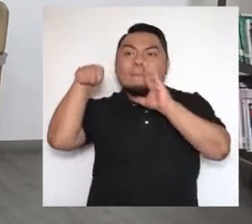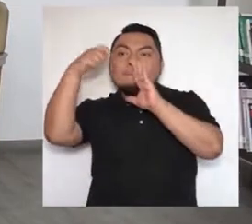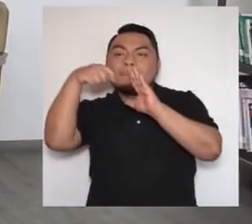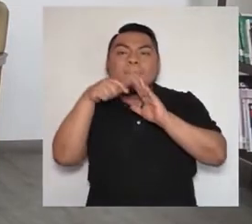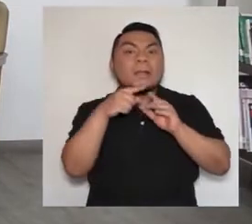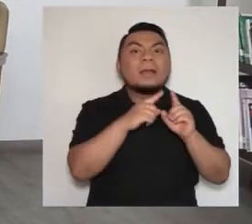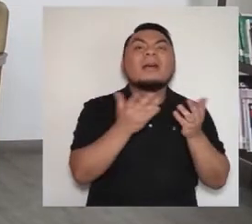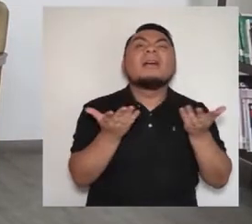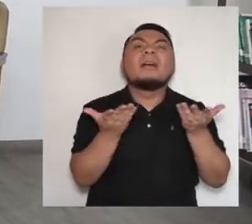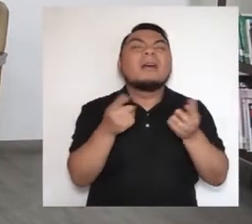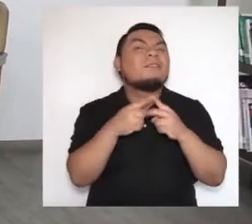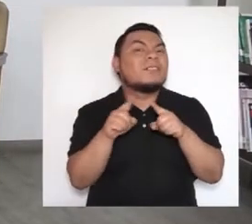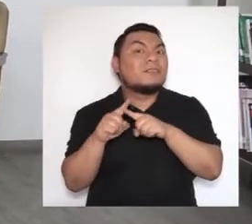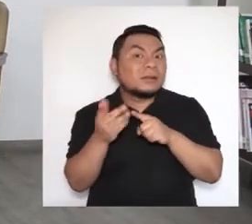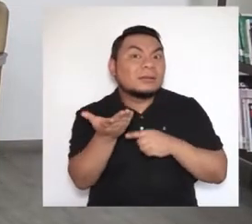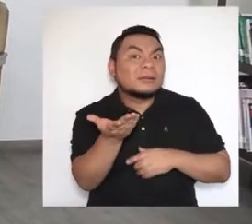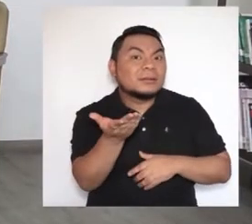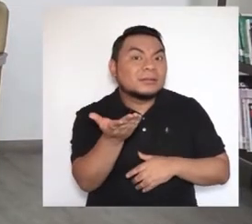y un video?